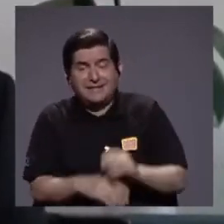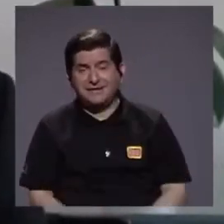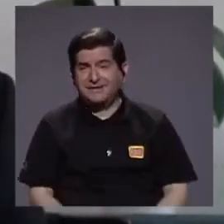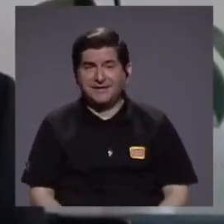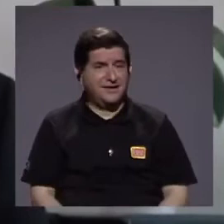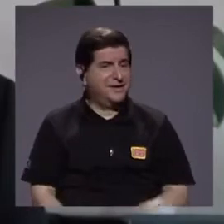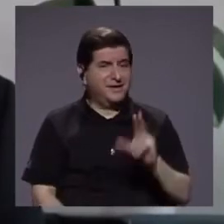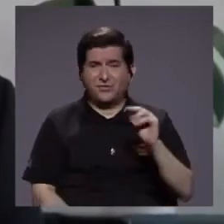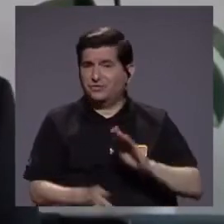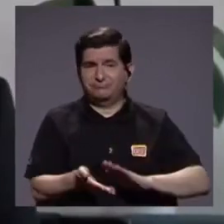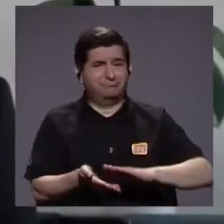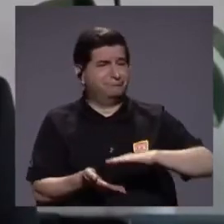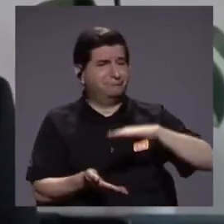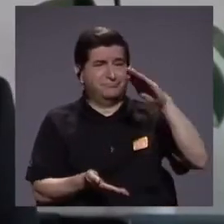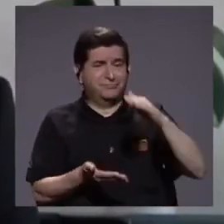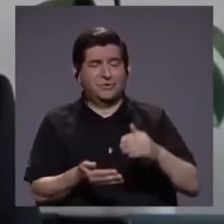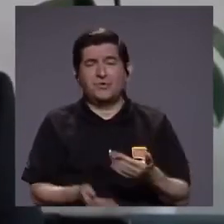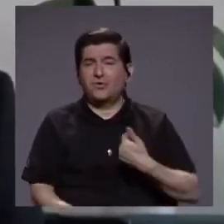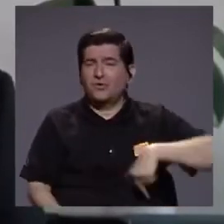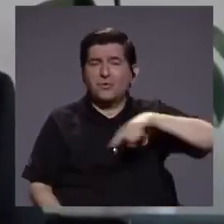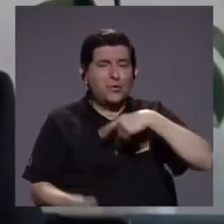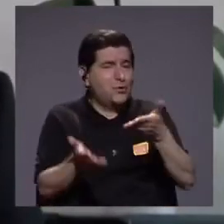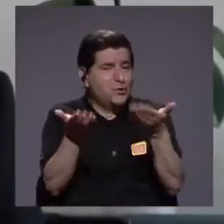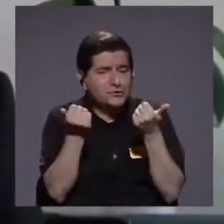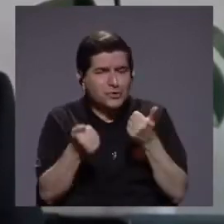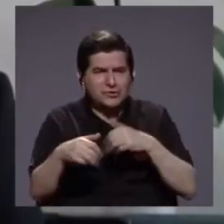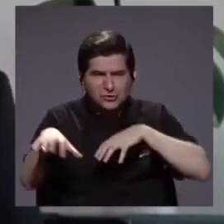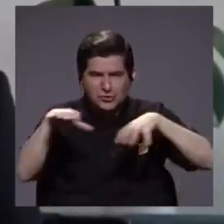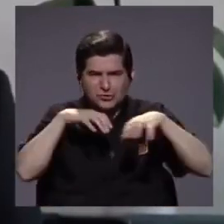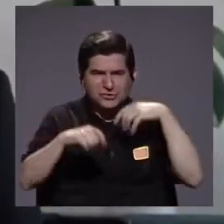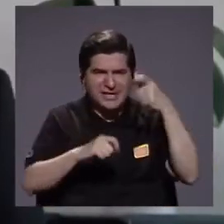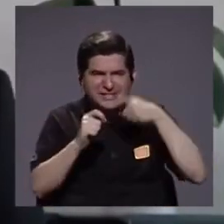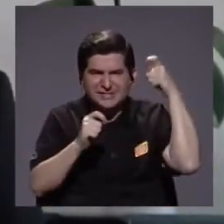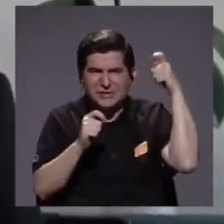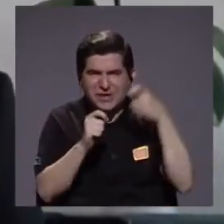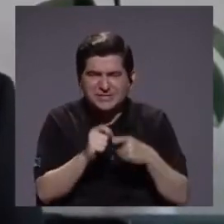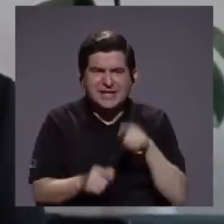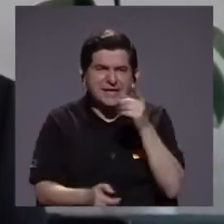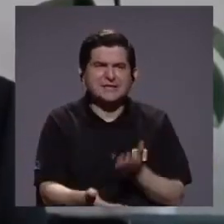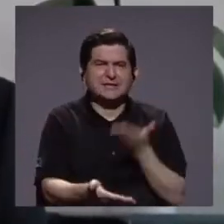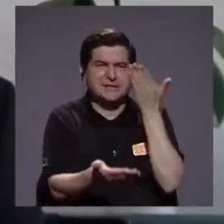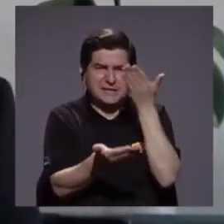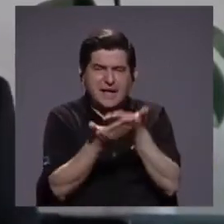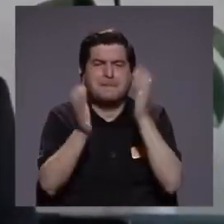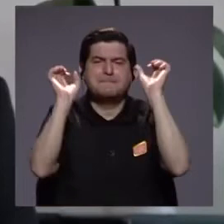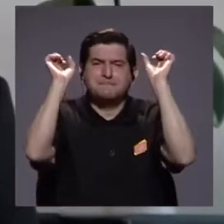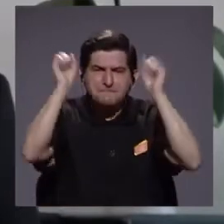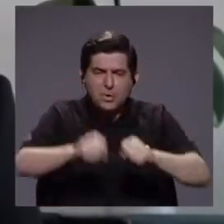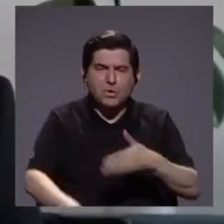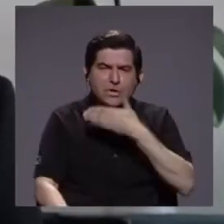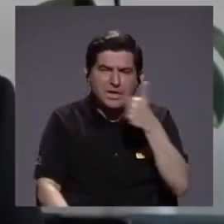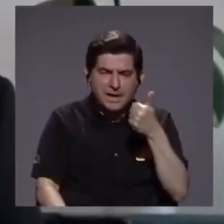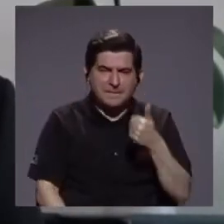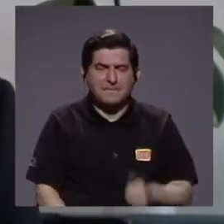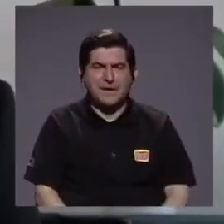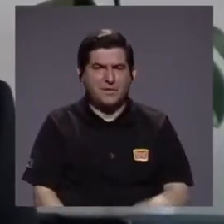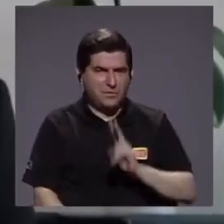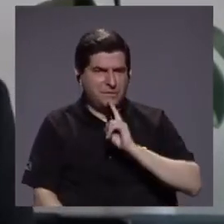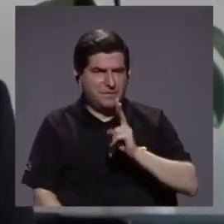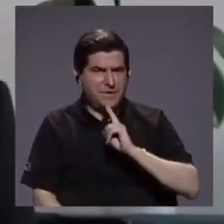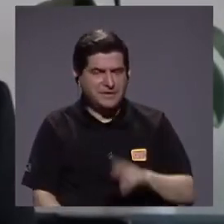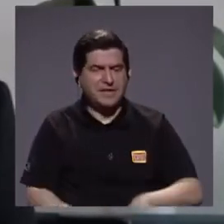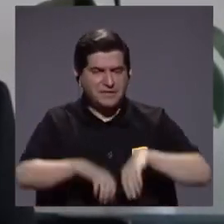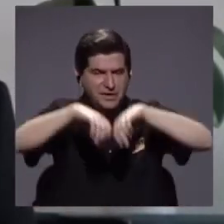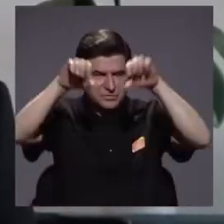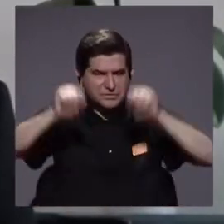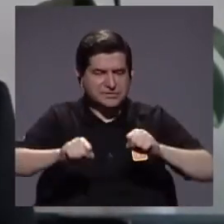pues no van a crecer al ritmo que quisiéramos. ¿Qué acciones concretas propone para lograr una mejora real del sistema